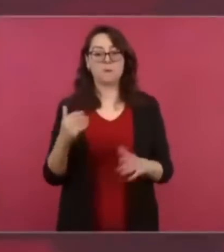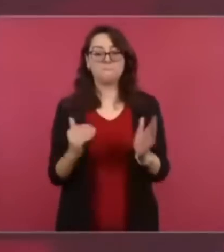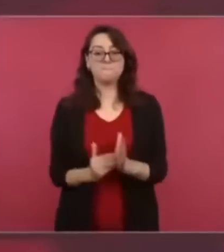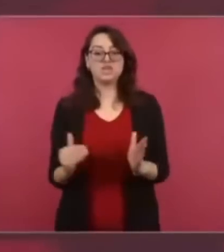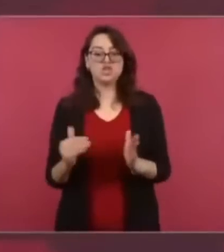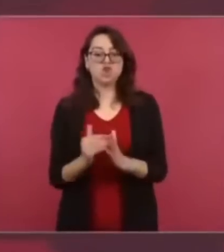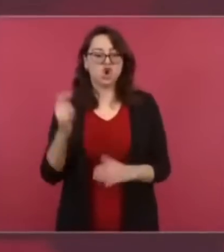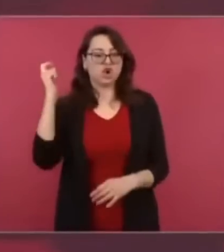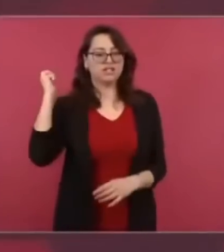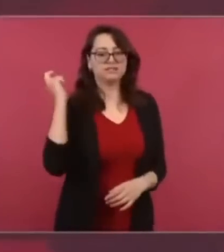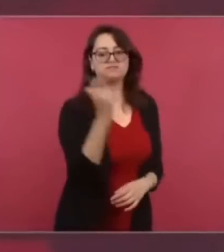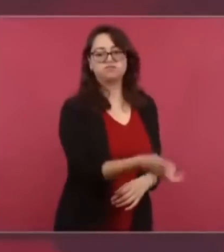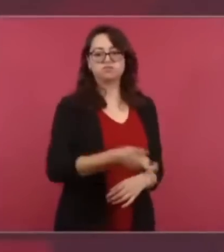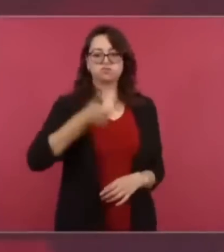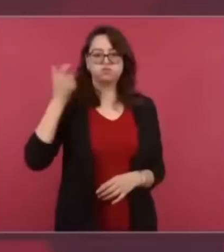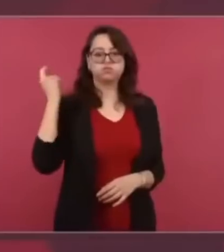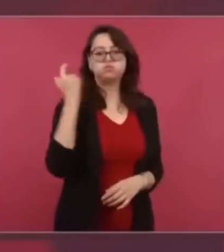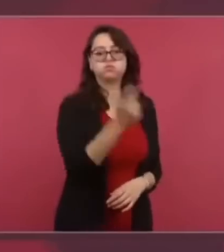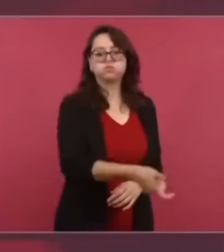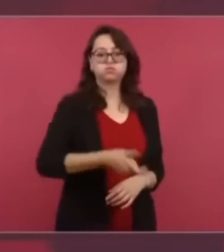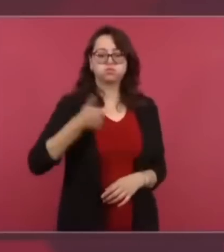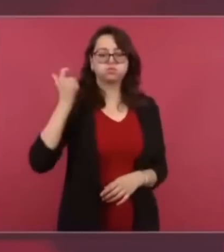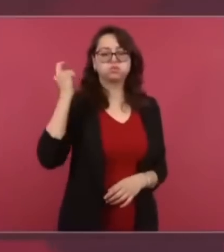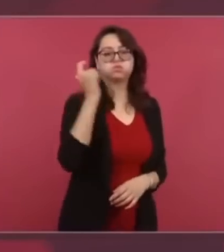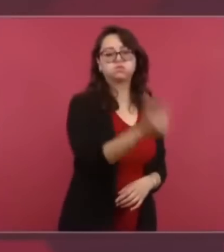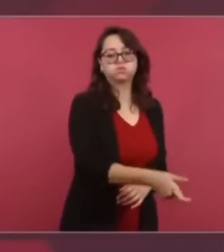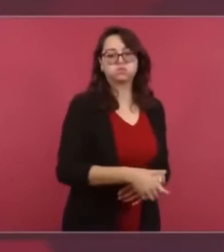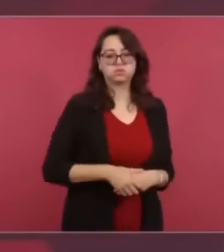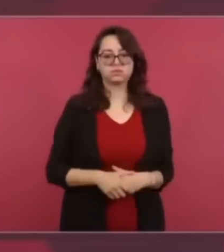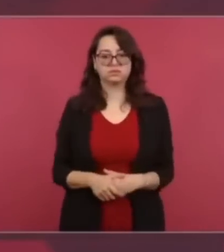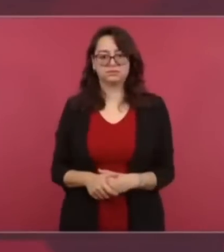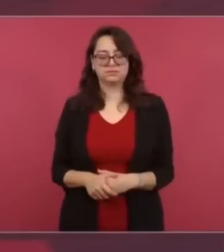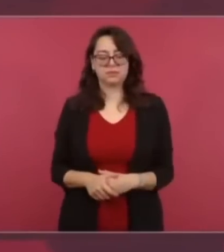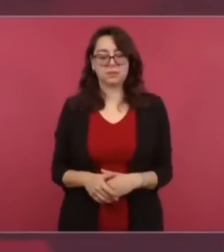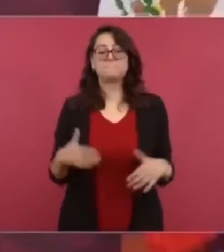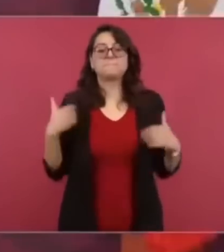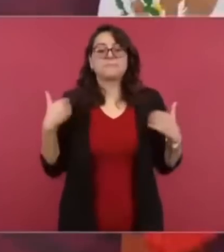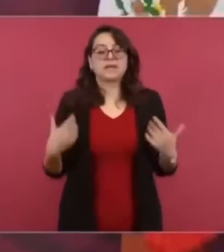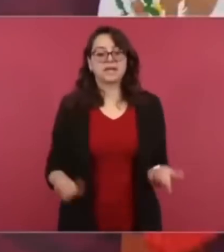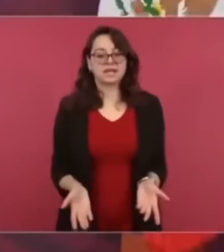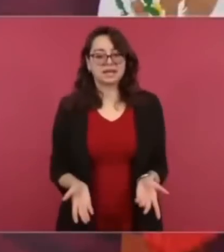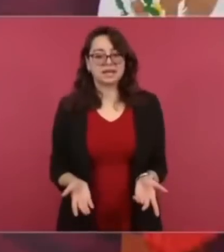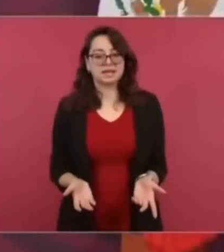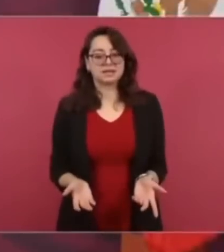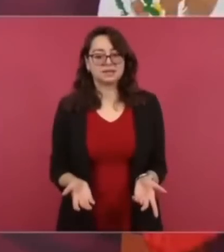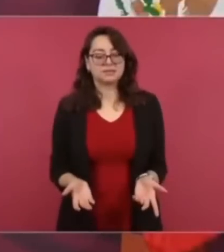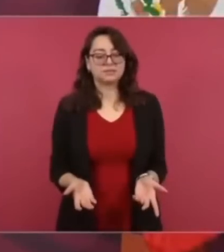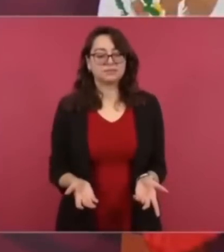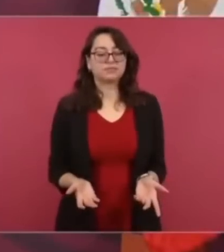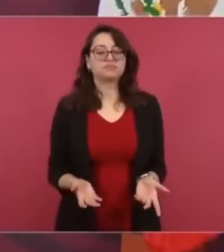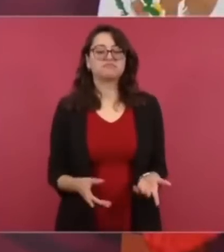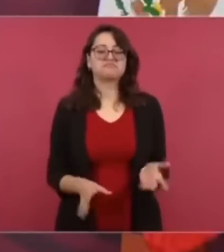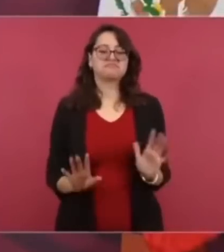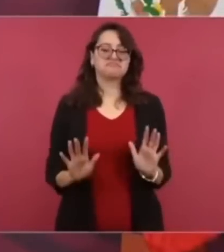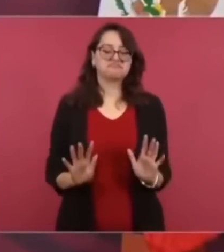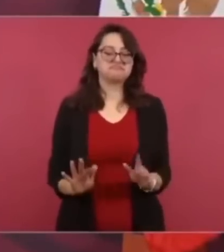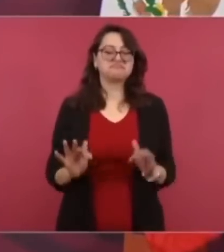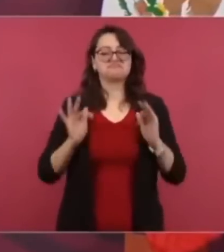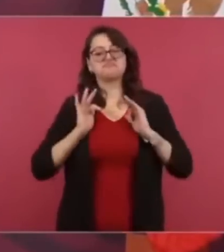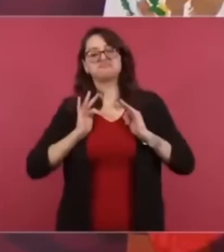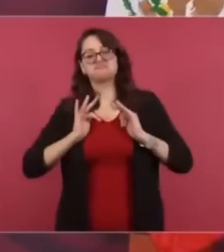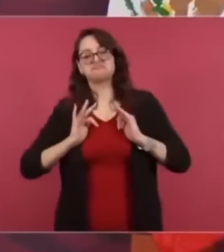para que se pueda llevar a cabo sin ninguna